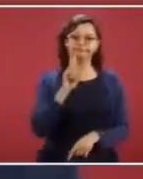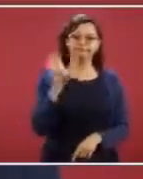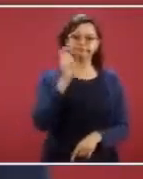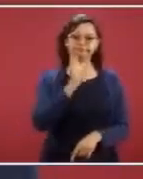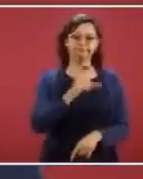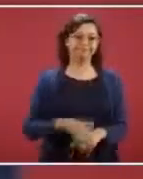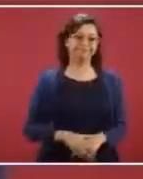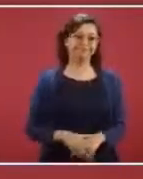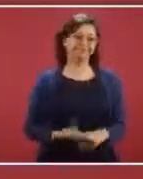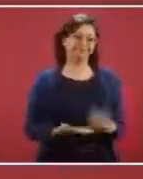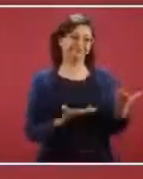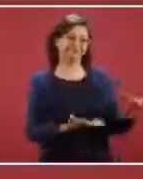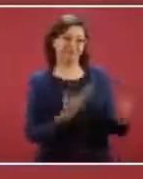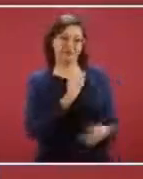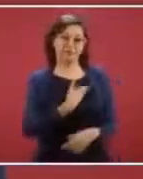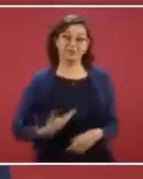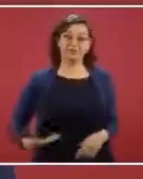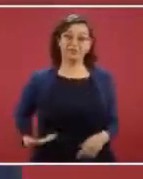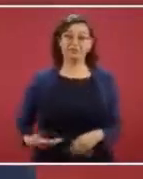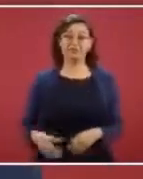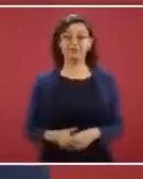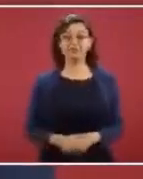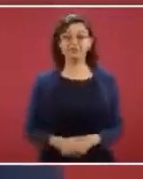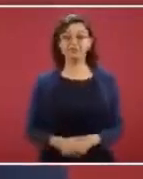Era el presidente.